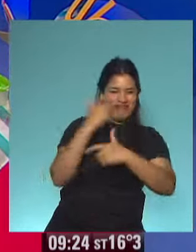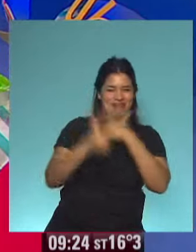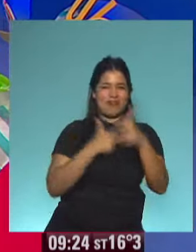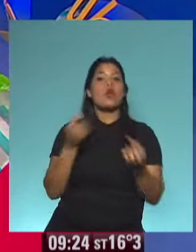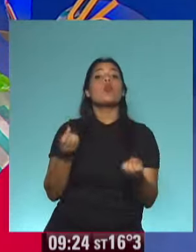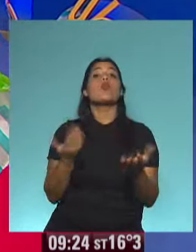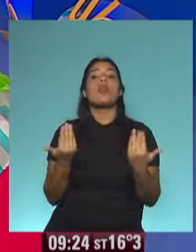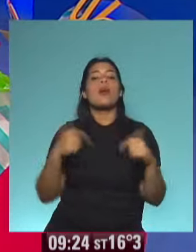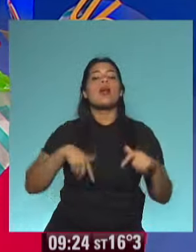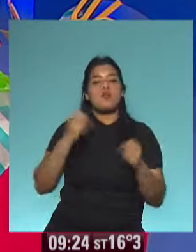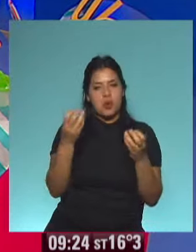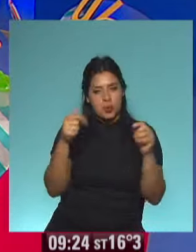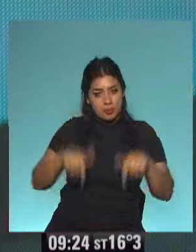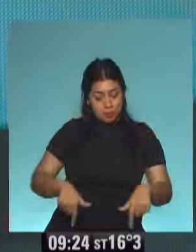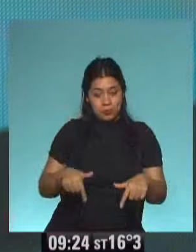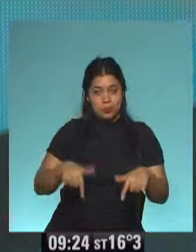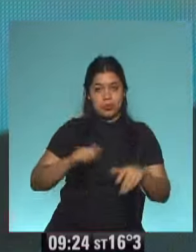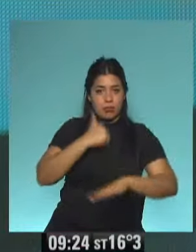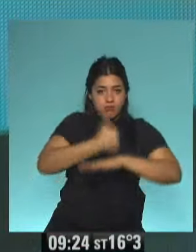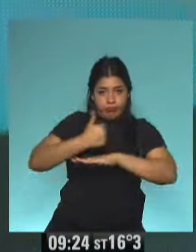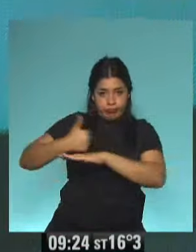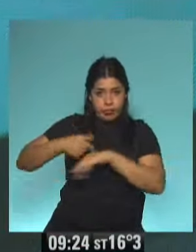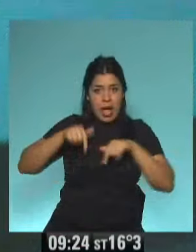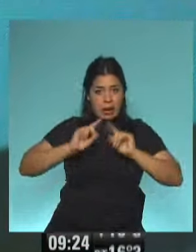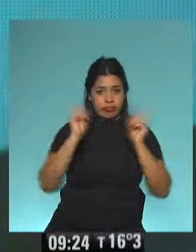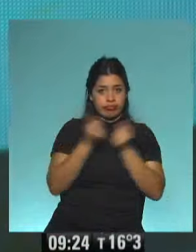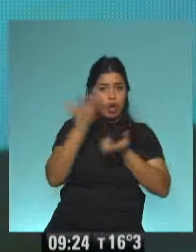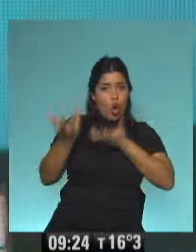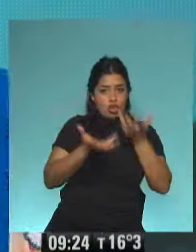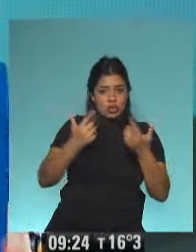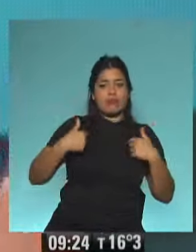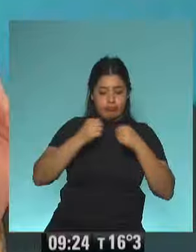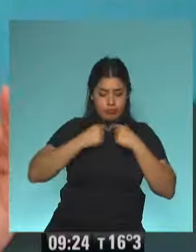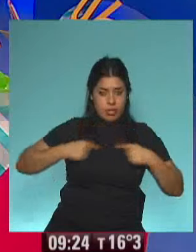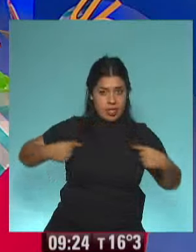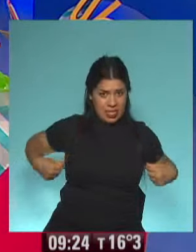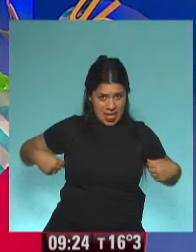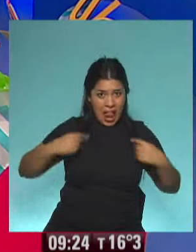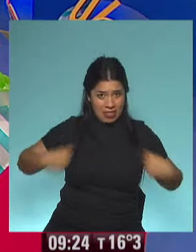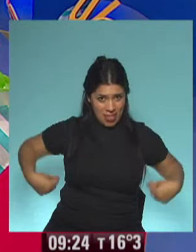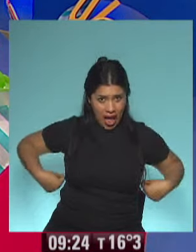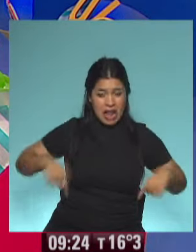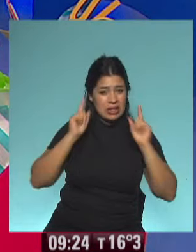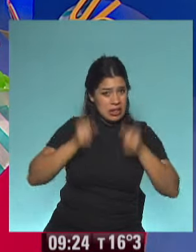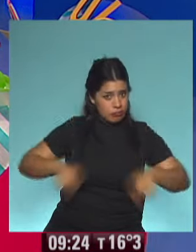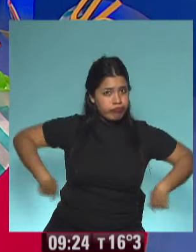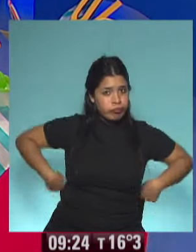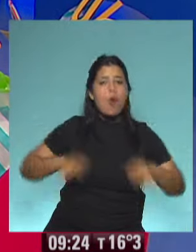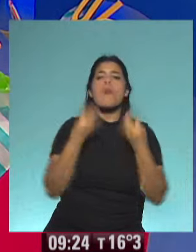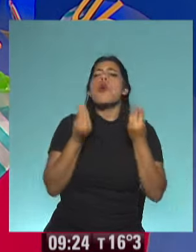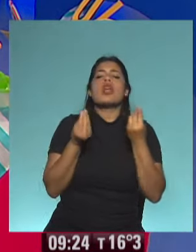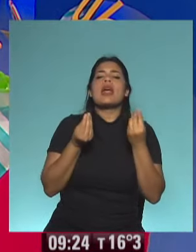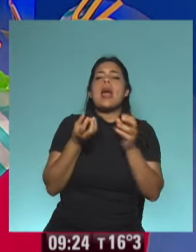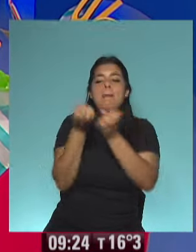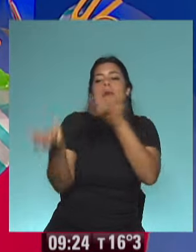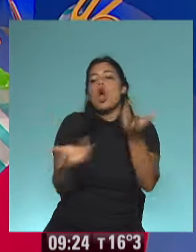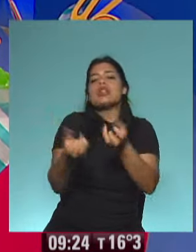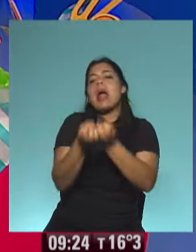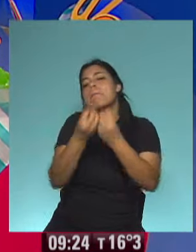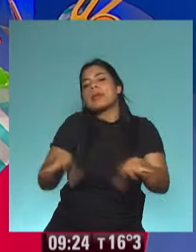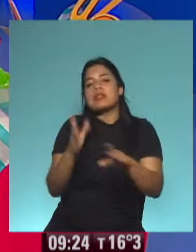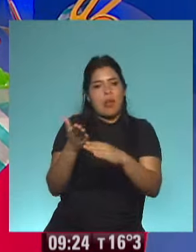bien, ya estamos en tu cocina, Caro. Sí, estamos en la cocina, tenemos nuestros delantales porque ustedes saben que antes de cocinar hay que prepararse nomás. Hay